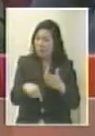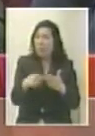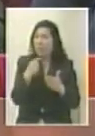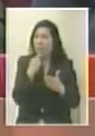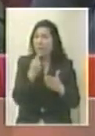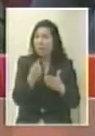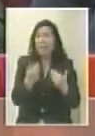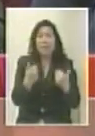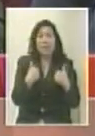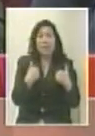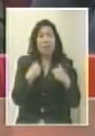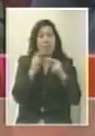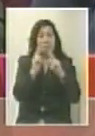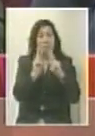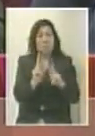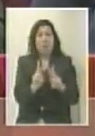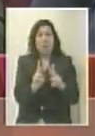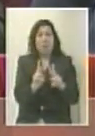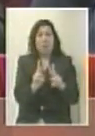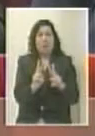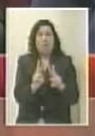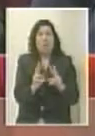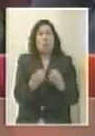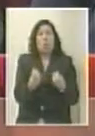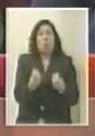señalar que tenemos que mirar la manera de